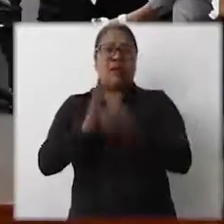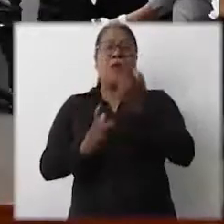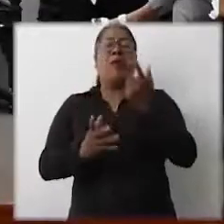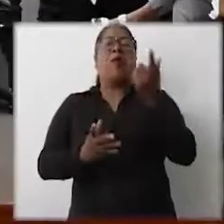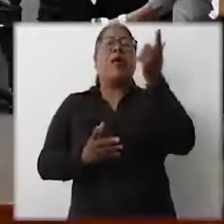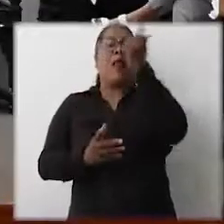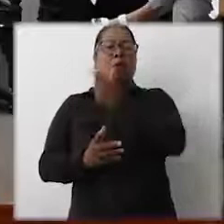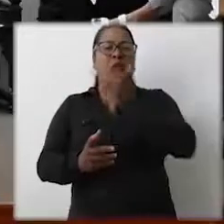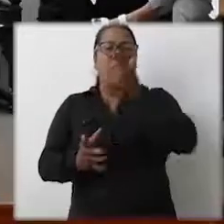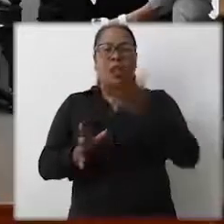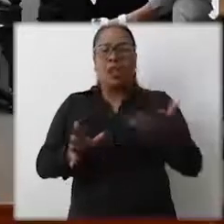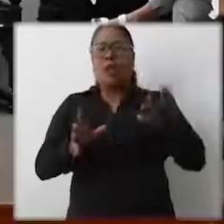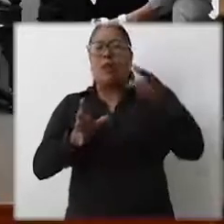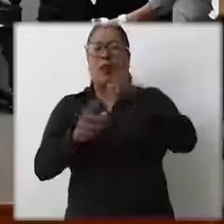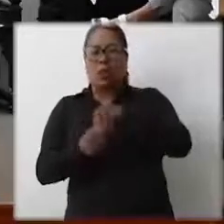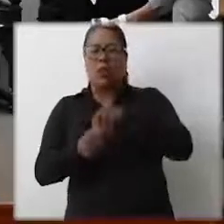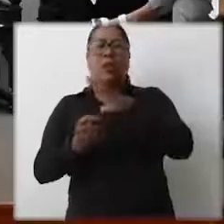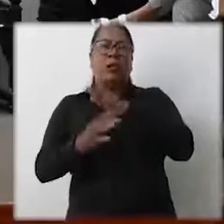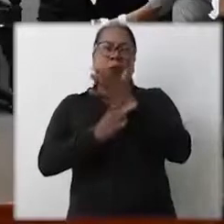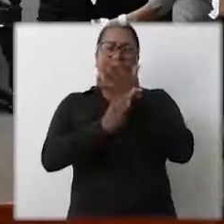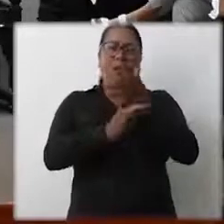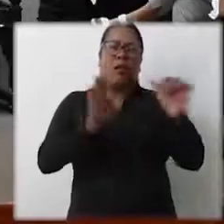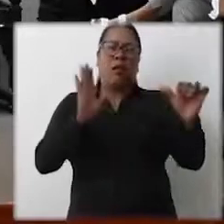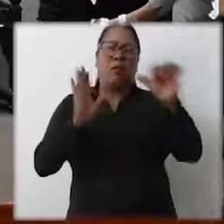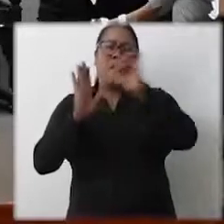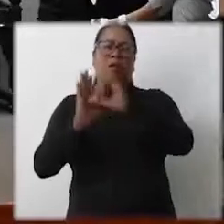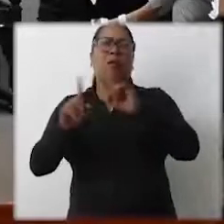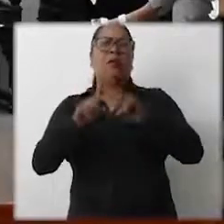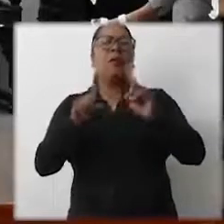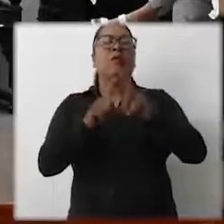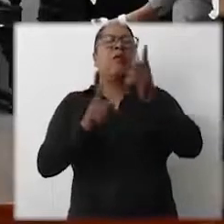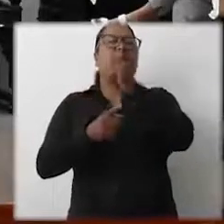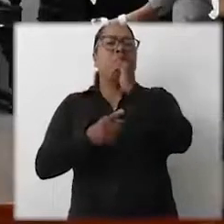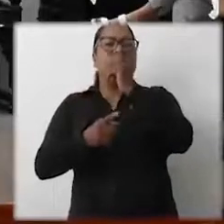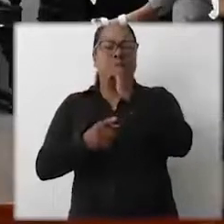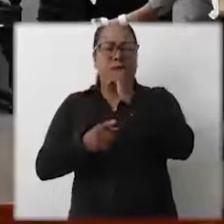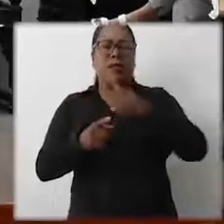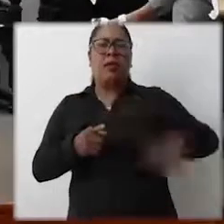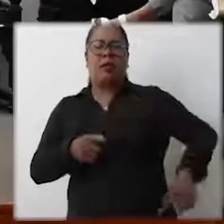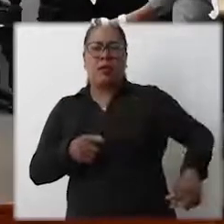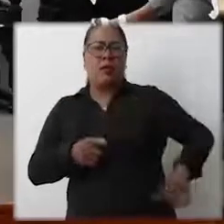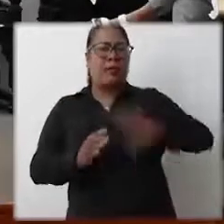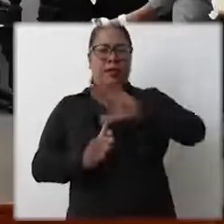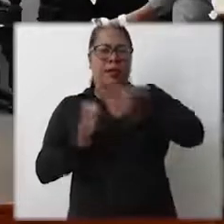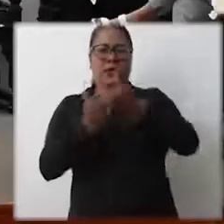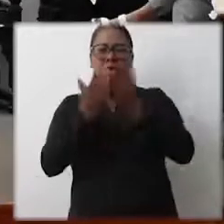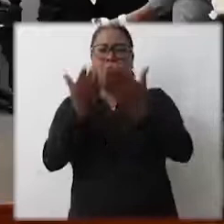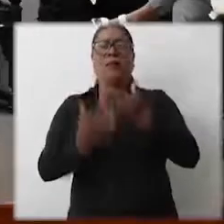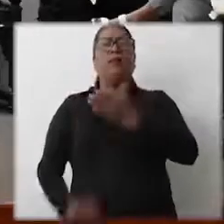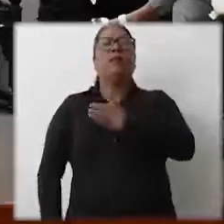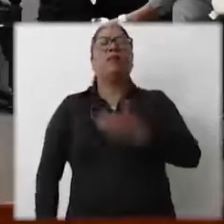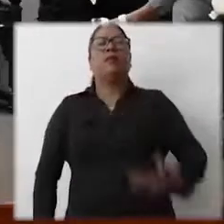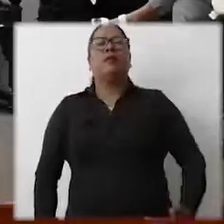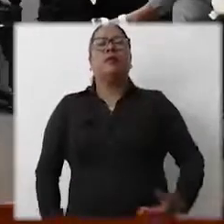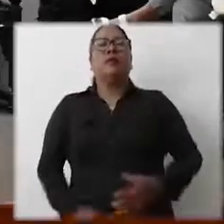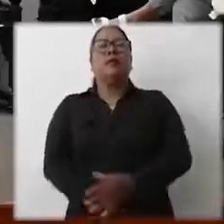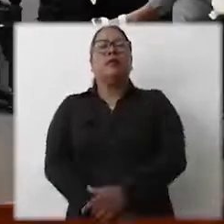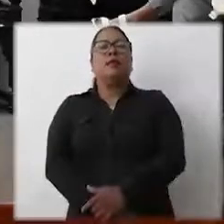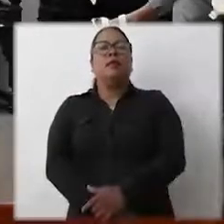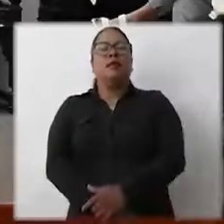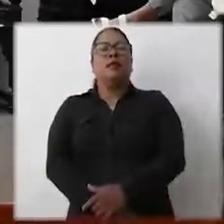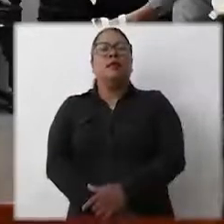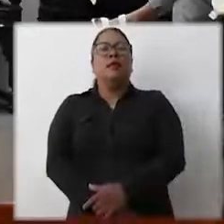acuerdo presentado por el síndico Jorge Castro Campos se ha turnado a la Comisión de Normatividad y Nomenclatura